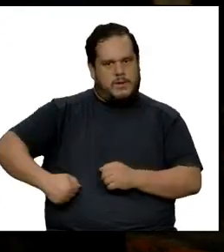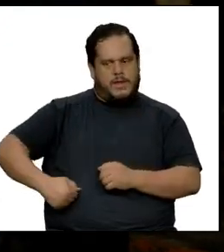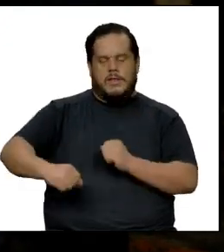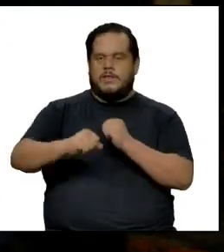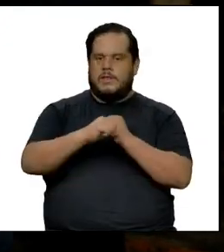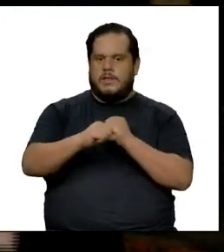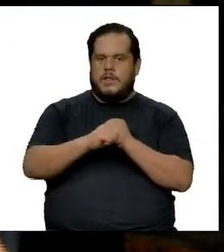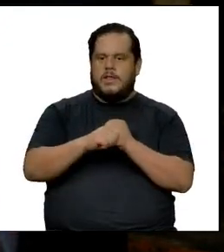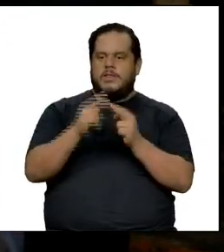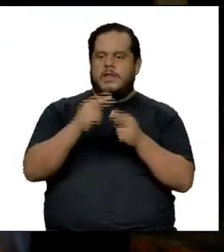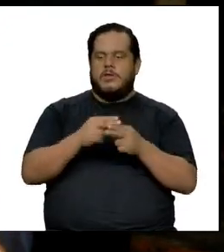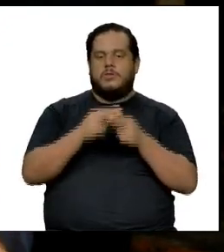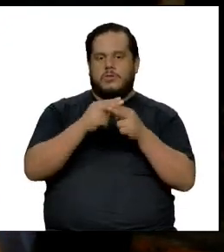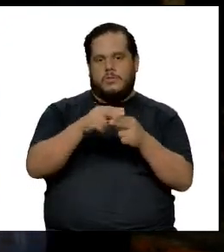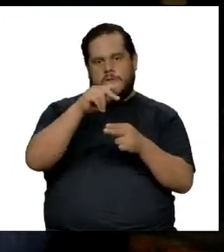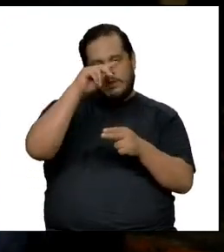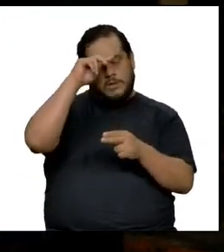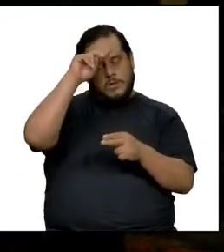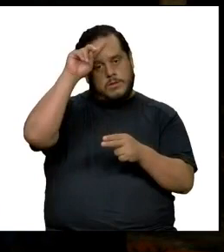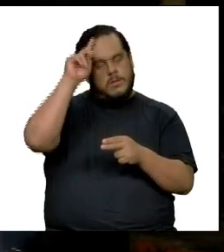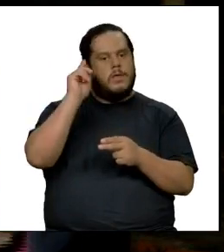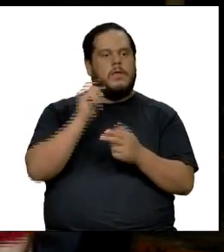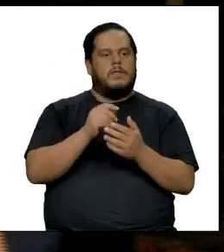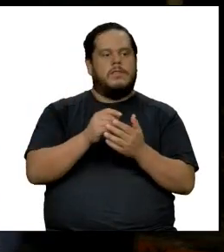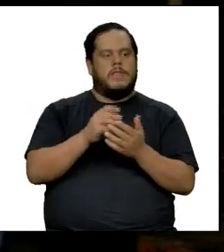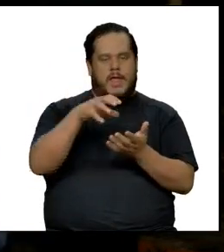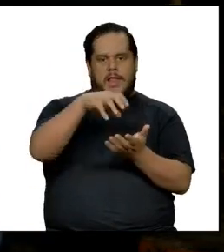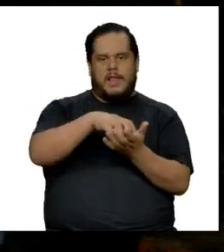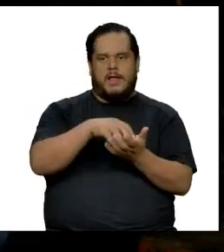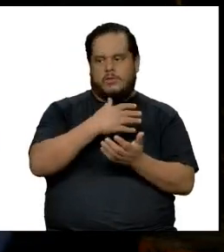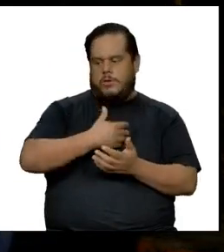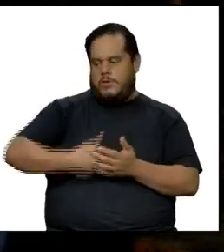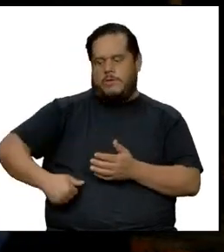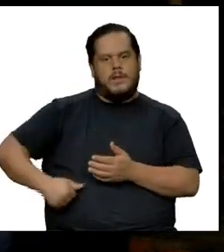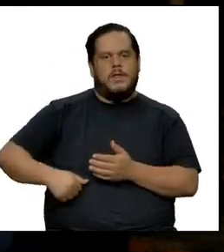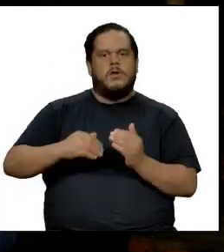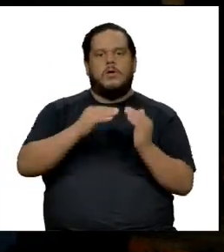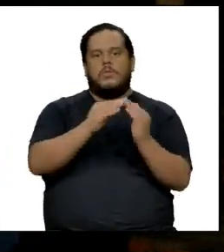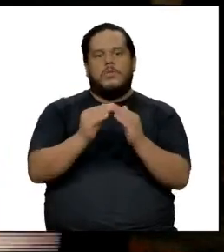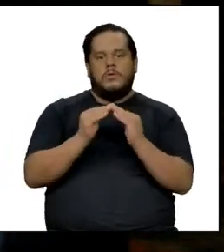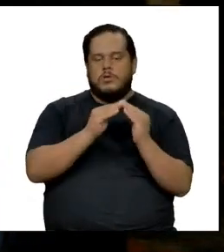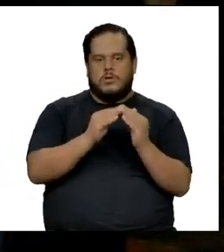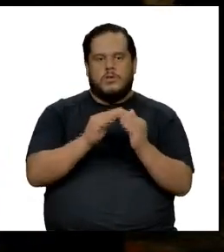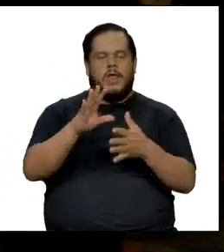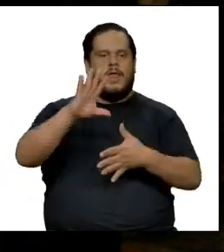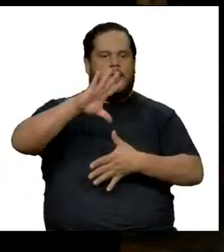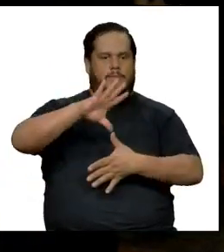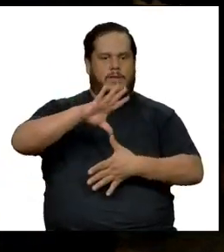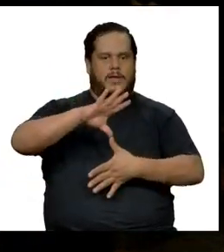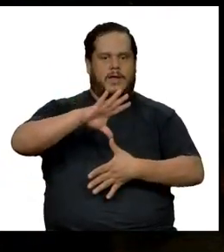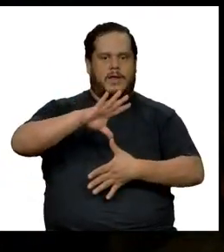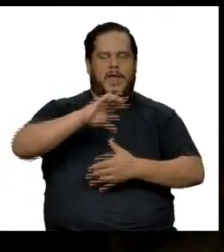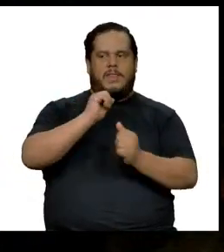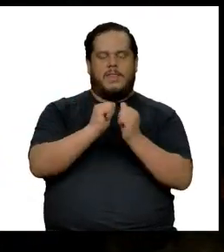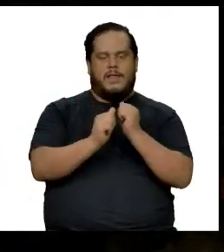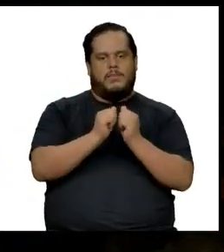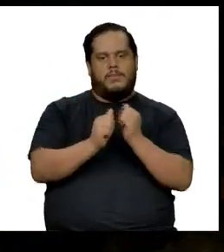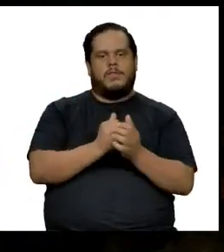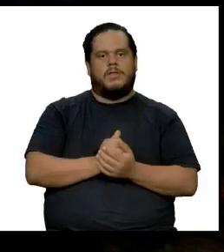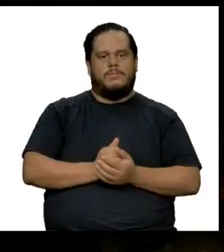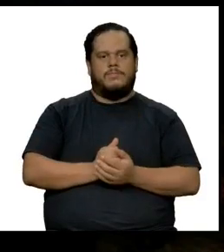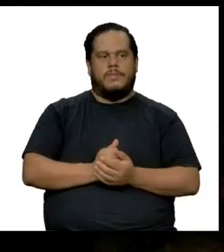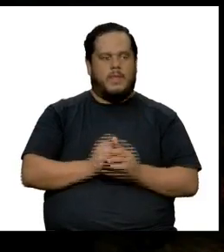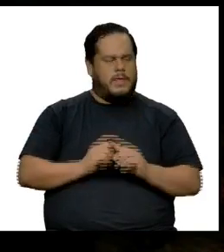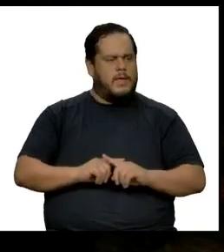de nominación del Cantón de Belén como Ciudad Americana del Deporte.